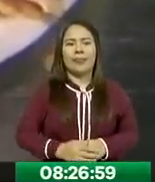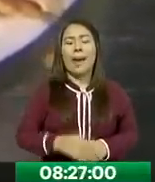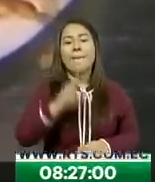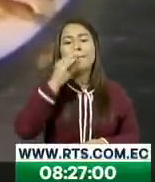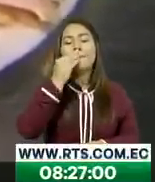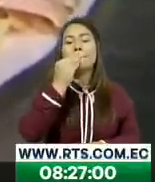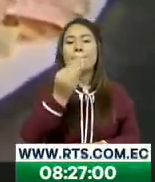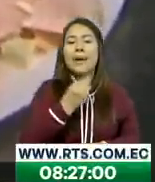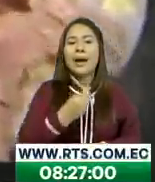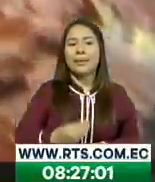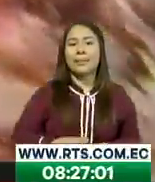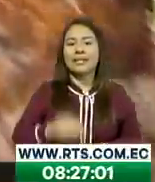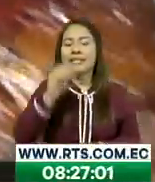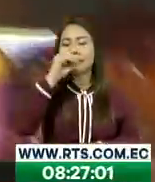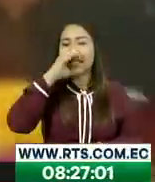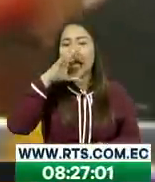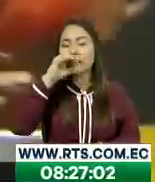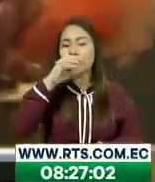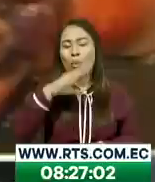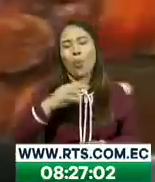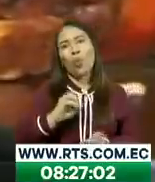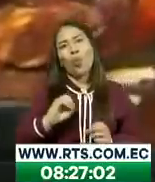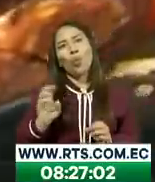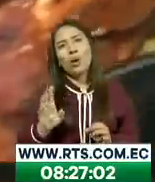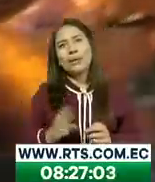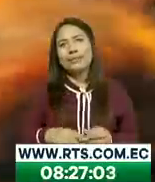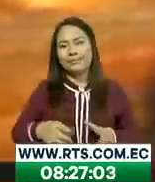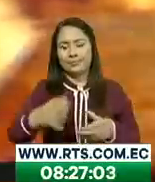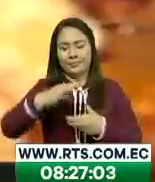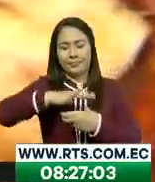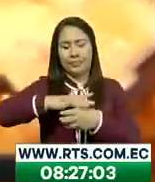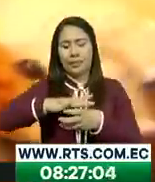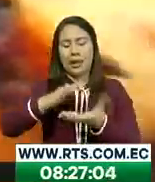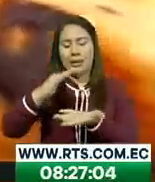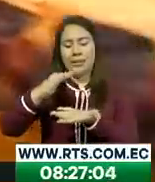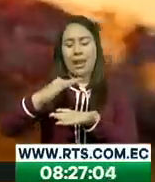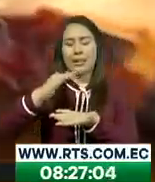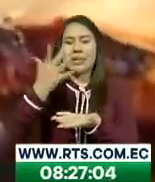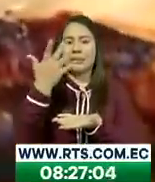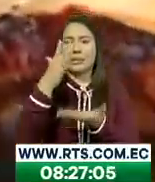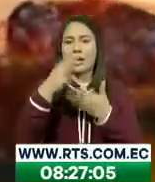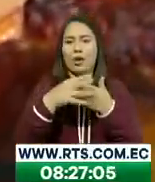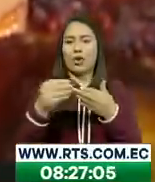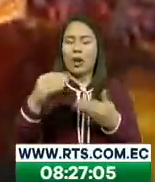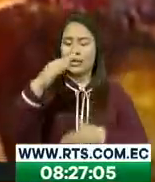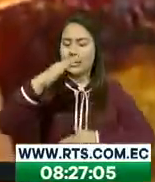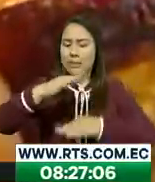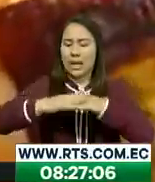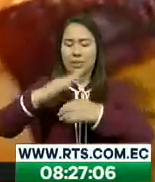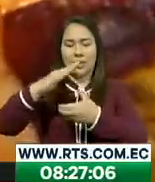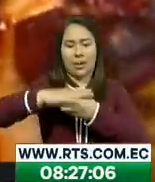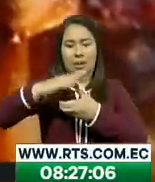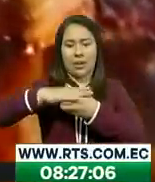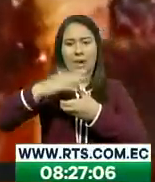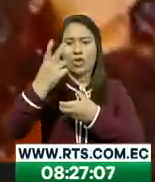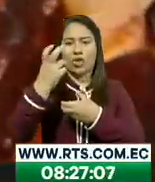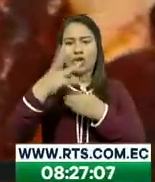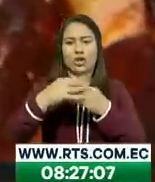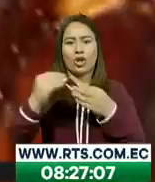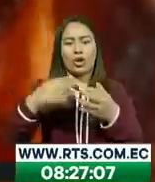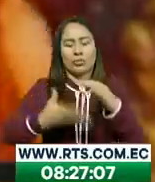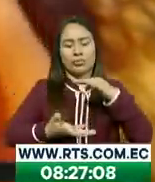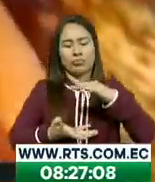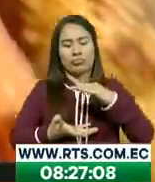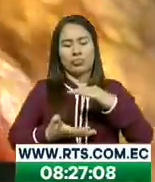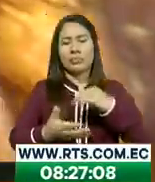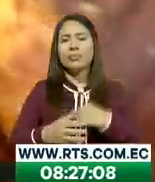pavo. $3.20. ¿Y la terrina también? La terrina tenemos desde $5 en adelante. ¿Una llenita? Una llena le cuesta $12. Perfecto,